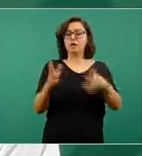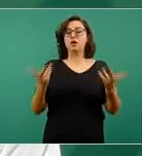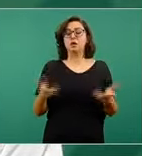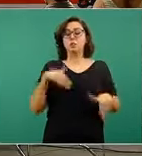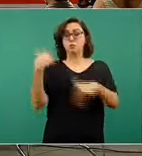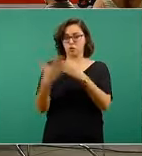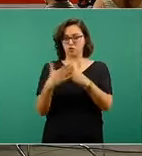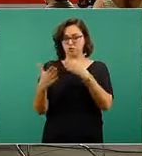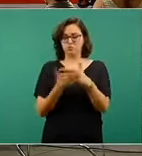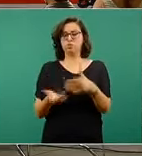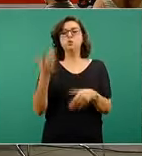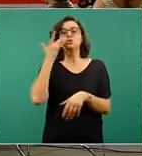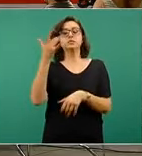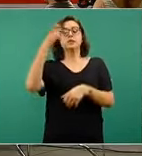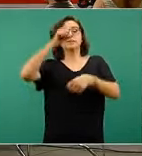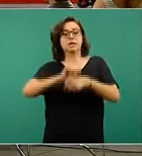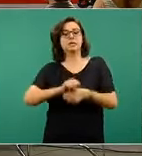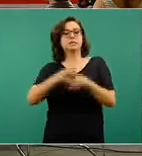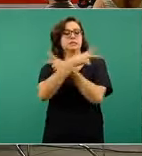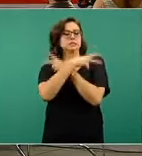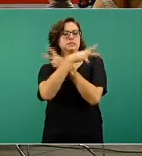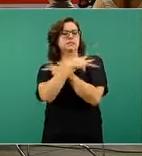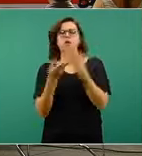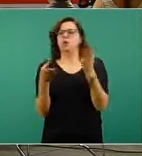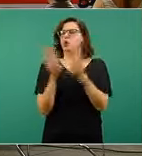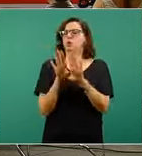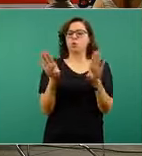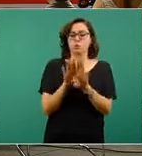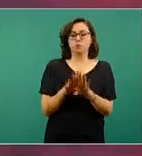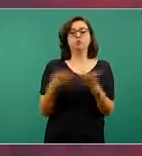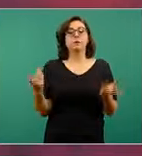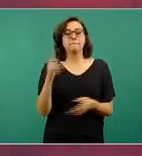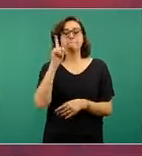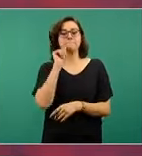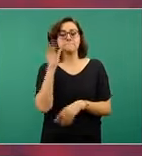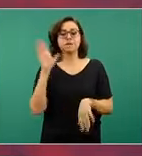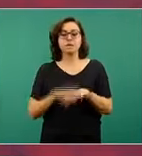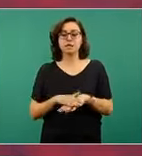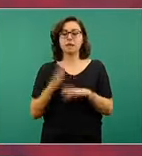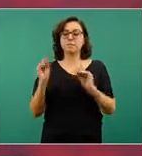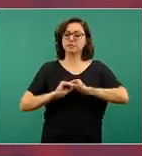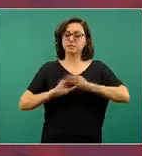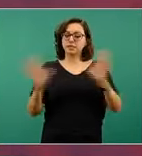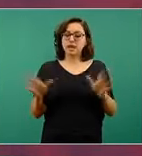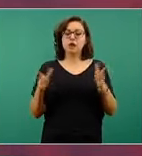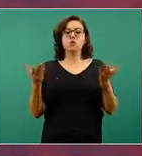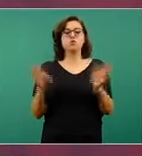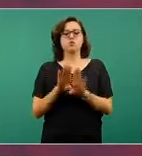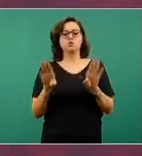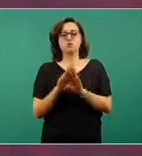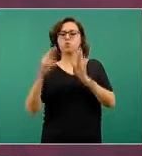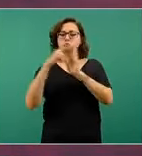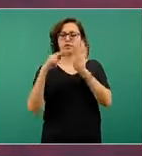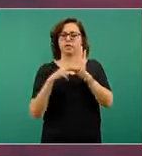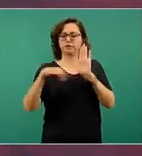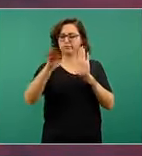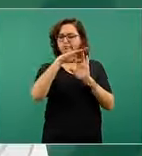Santa, lo que ya comentó en este momento el doctor Alomía. Mañana vamos a sintetizar una especie de decálogo para que